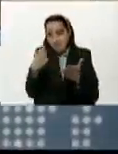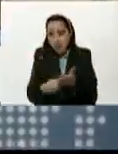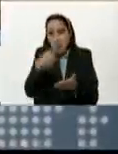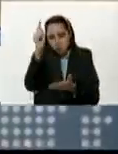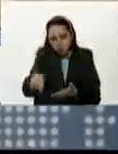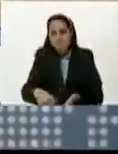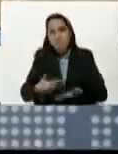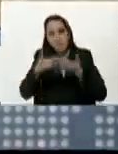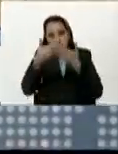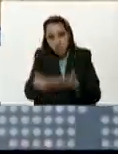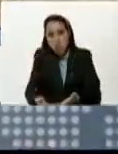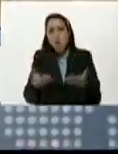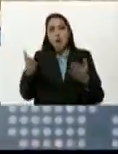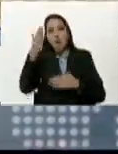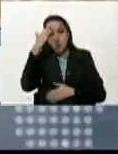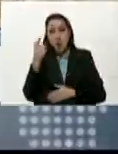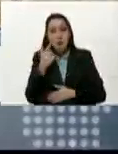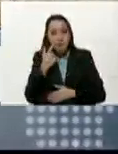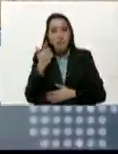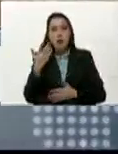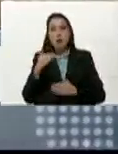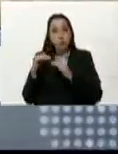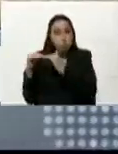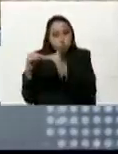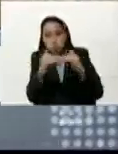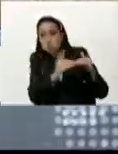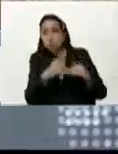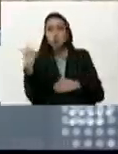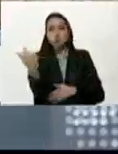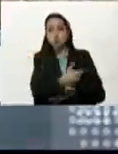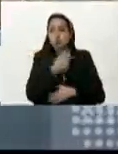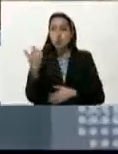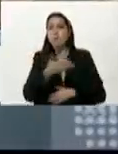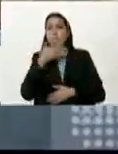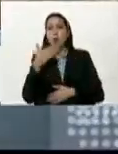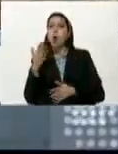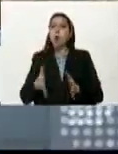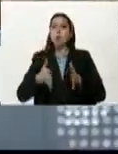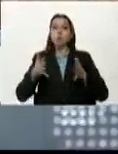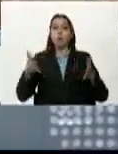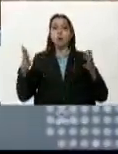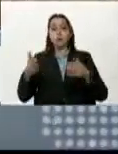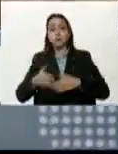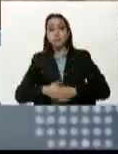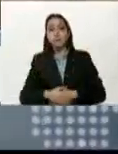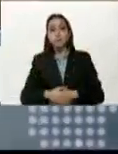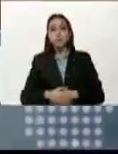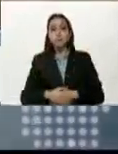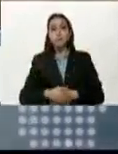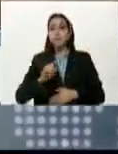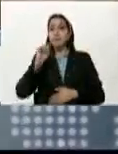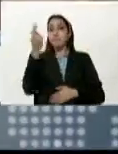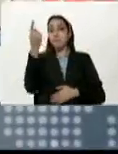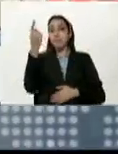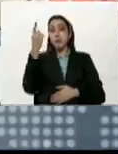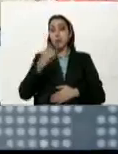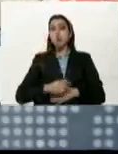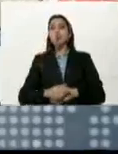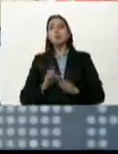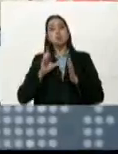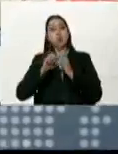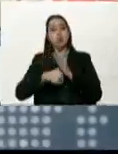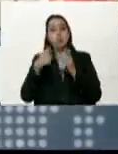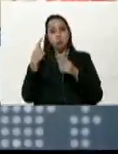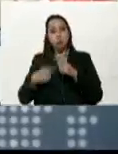ingresos mínimos de la familia la equidad e ir buscando la que la vamos a lograr primero una cosa después la otra